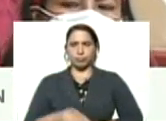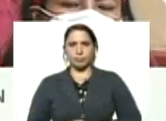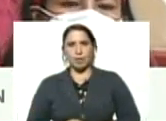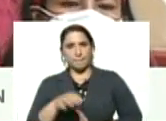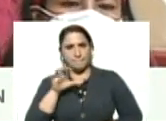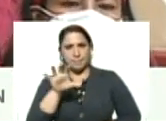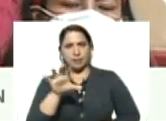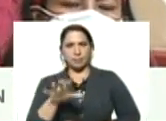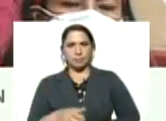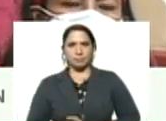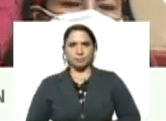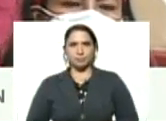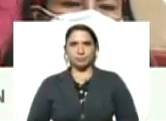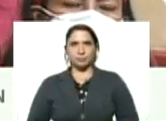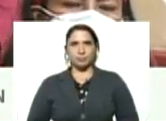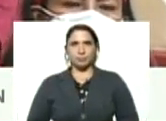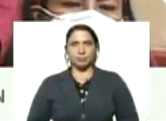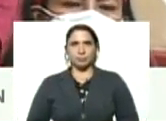patria.